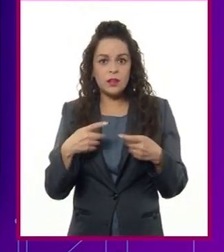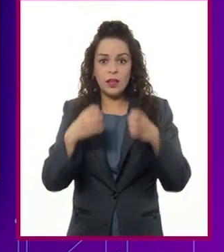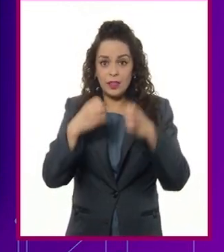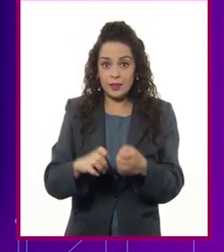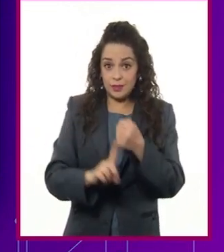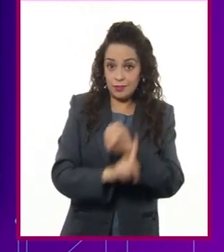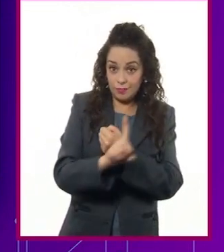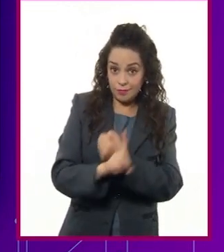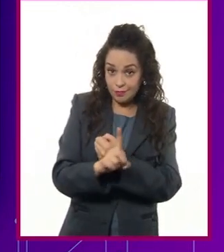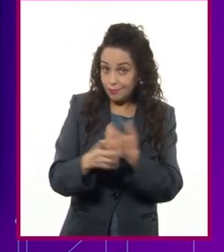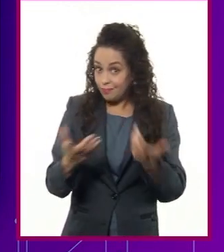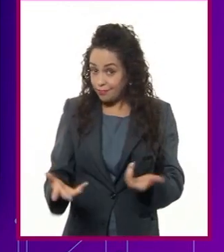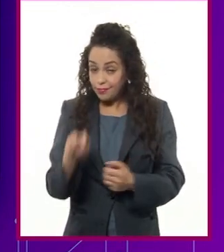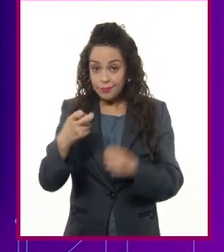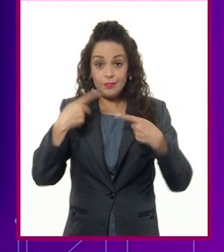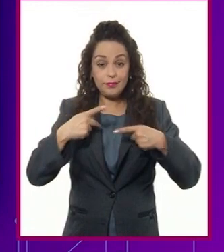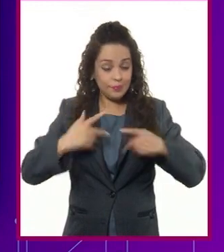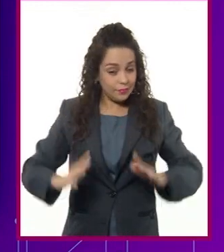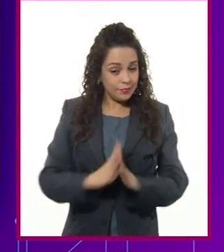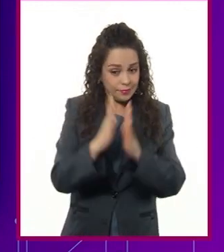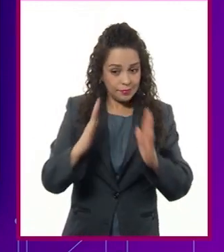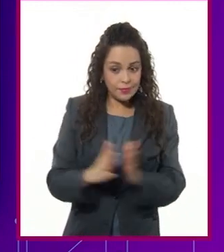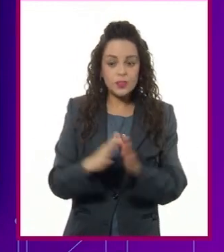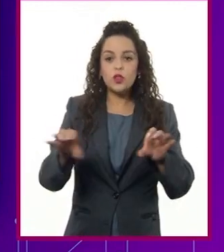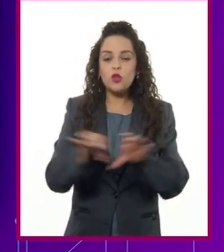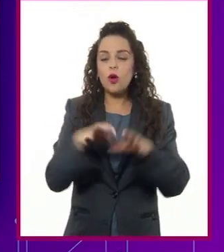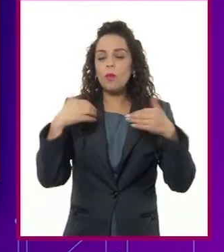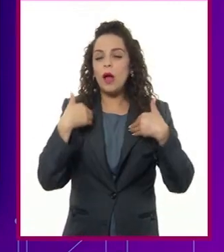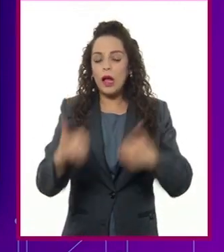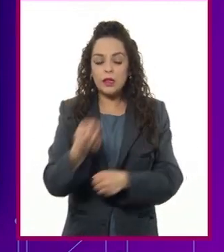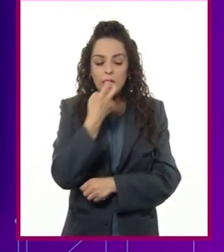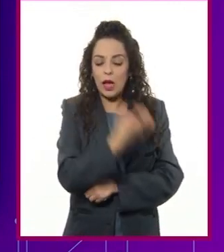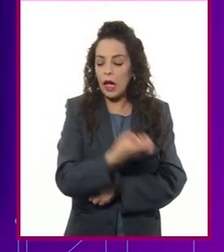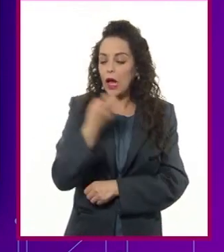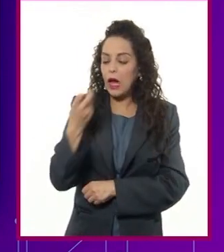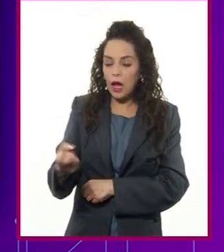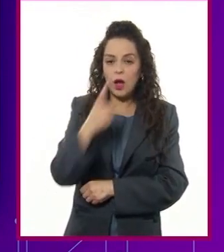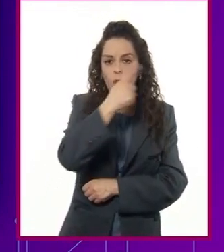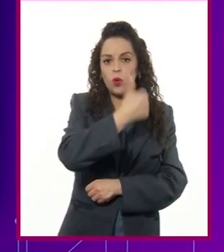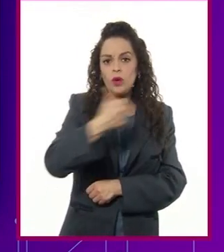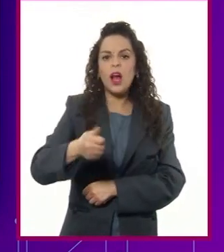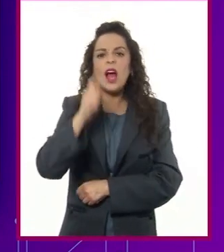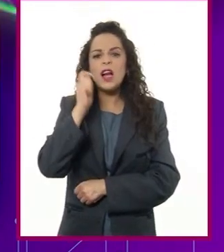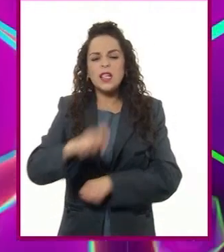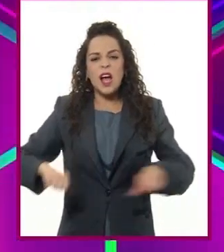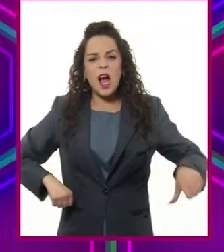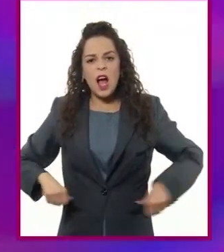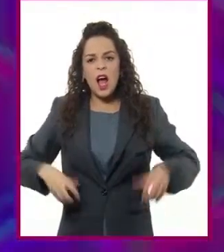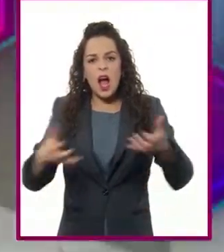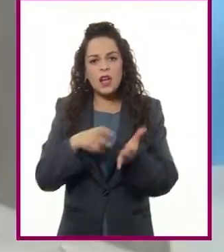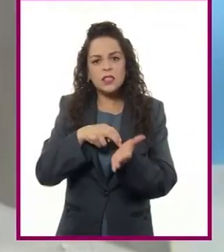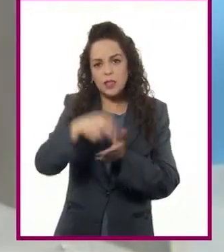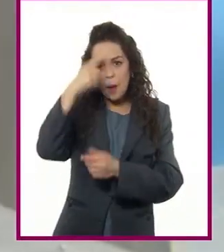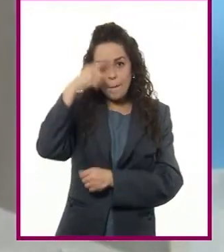los participantes conciben la situación y de qué manera se ha comportado cada uno para obtener lo que desea?